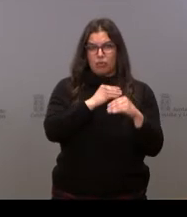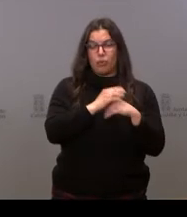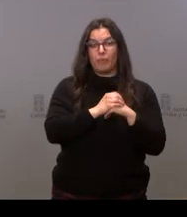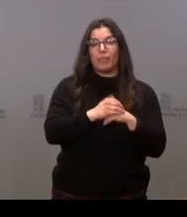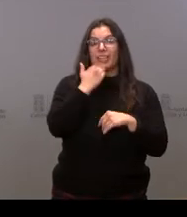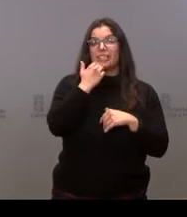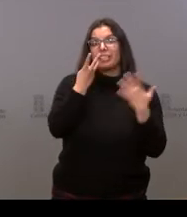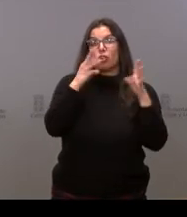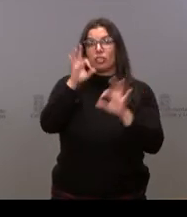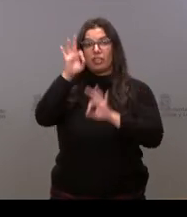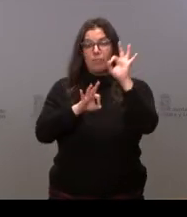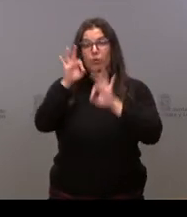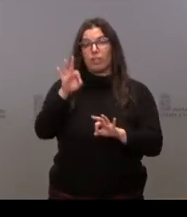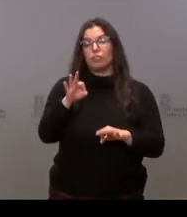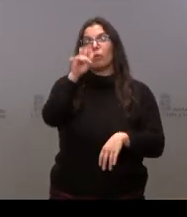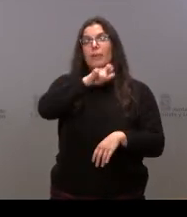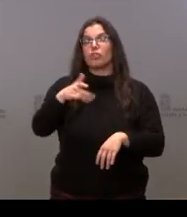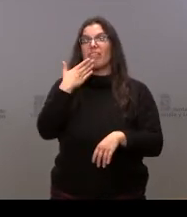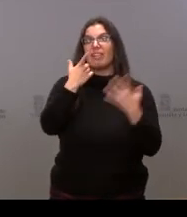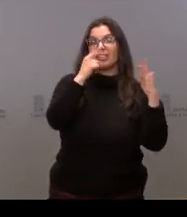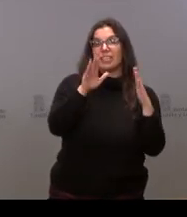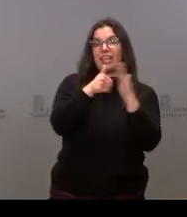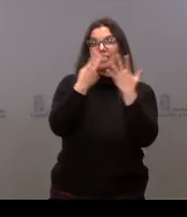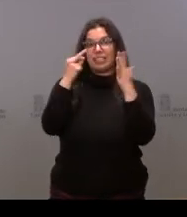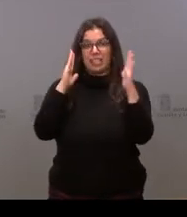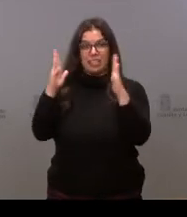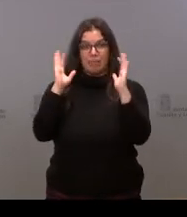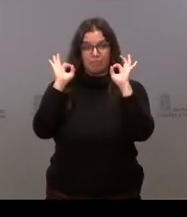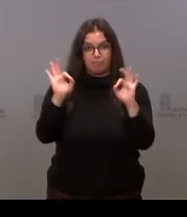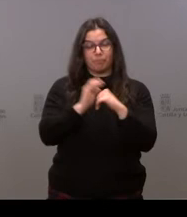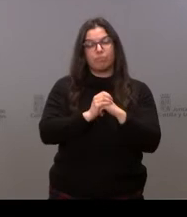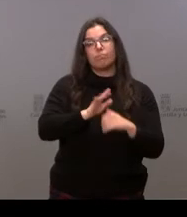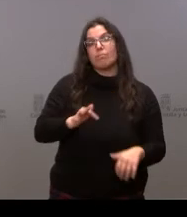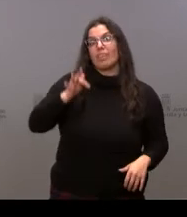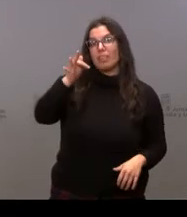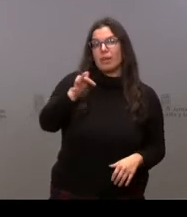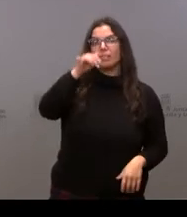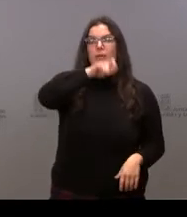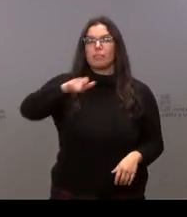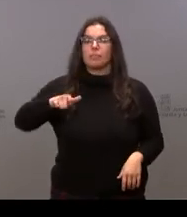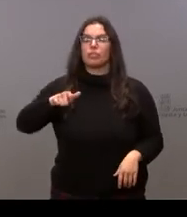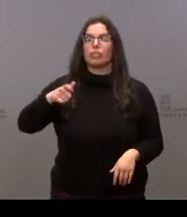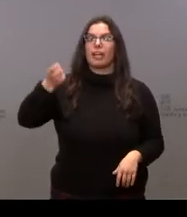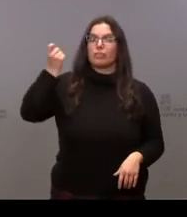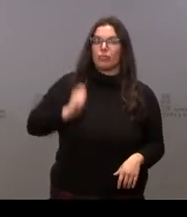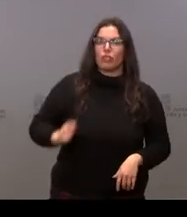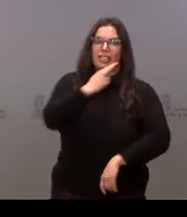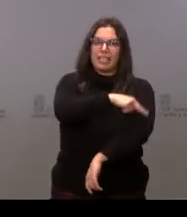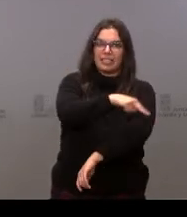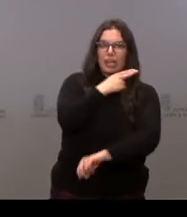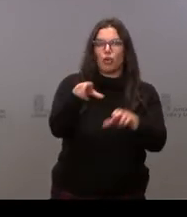en las personas entre 60 y 70 años además vacunados los sanitarios y sociosanitarios